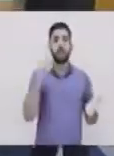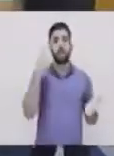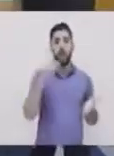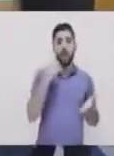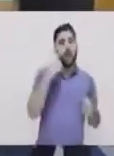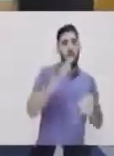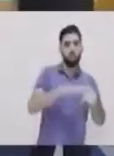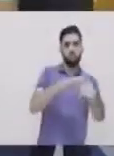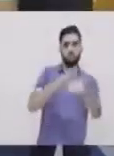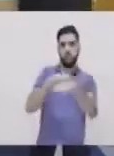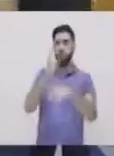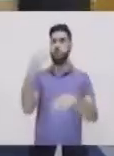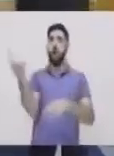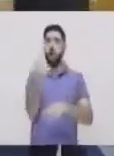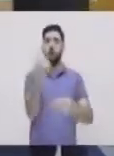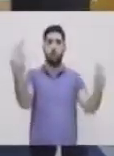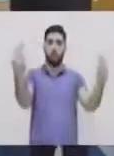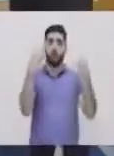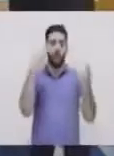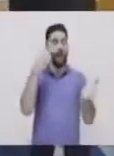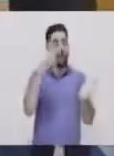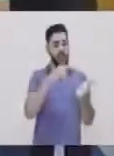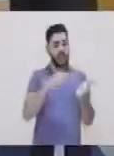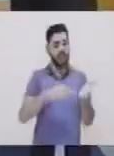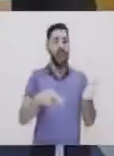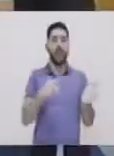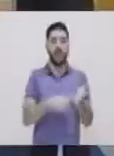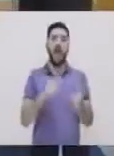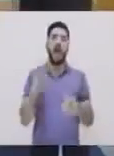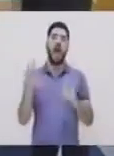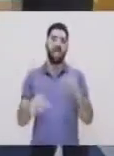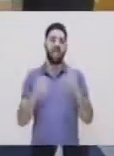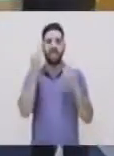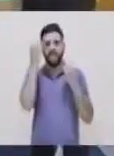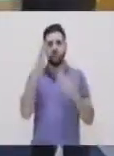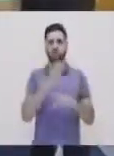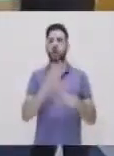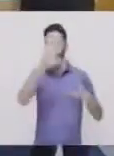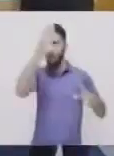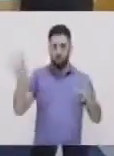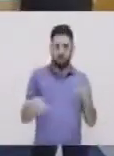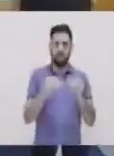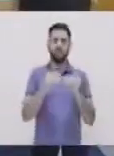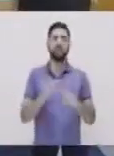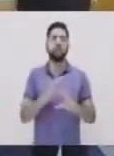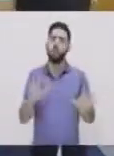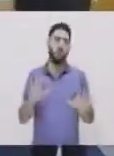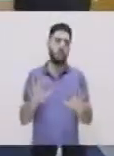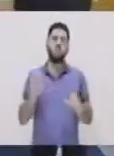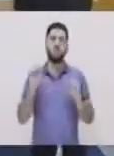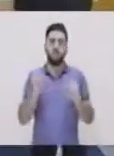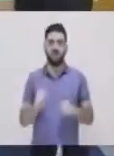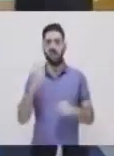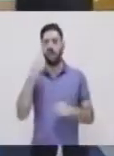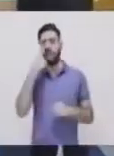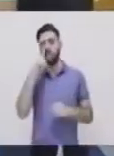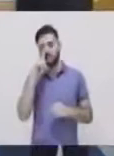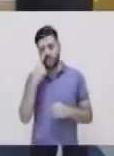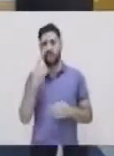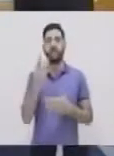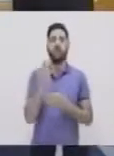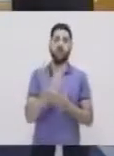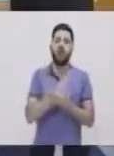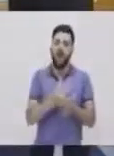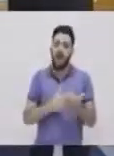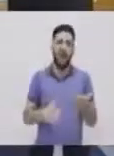la atención del lector, porque a veces si presentamos la información solo así recopilada y solo así puesta, puede que nos aburra. En cambio,